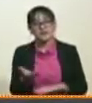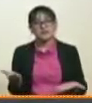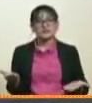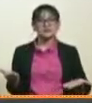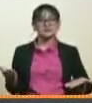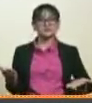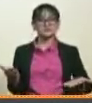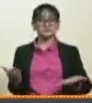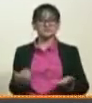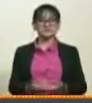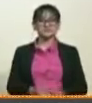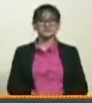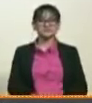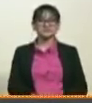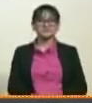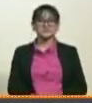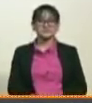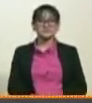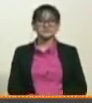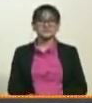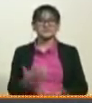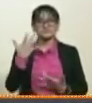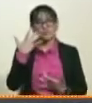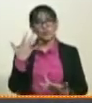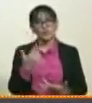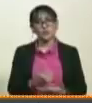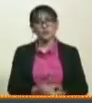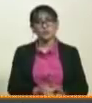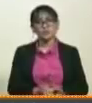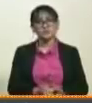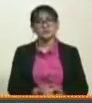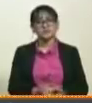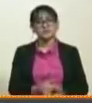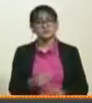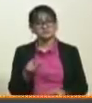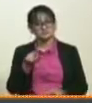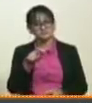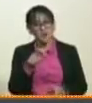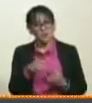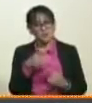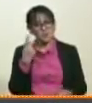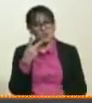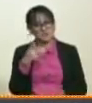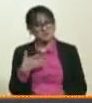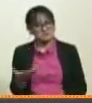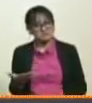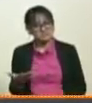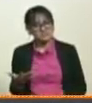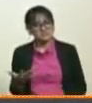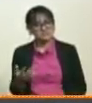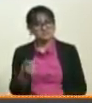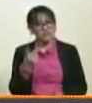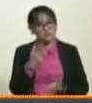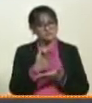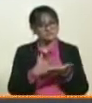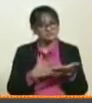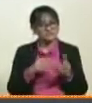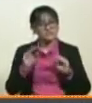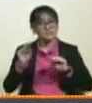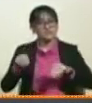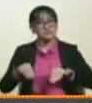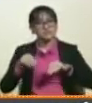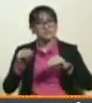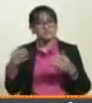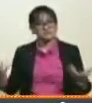en estos días pero visualizamos inmediatamente el tinte político de dos partidos haciendo el llamado a